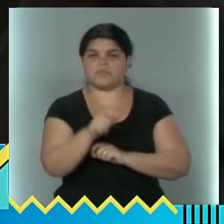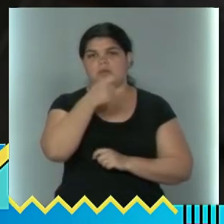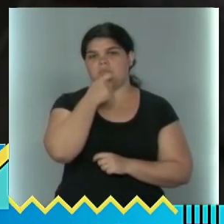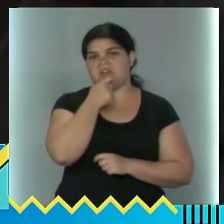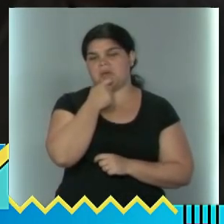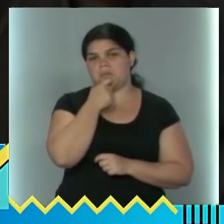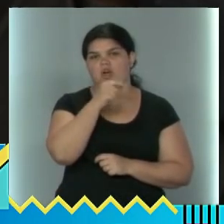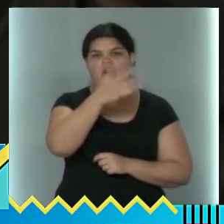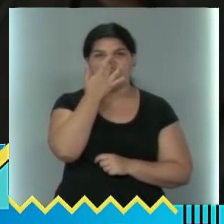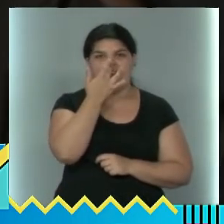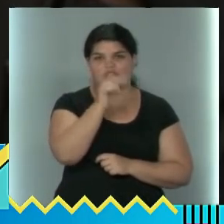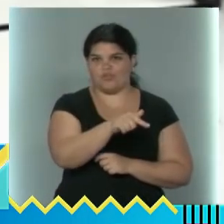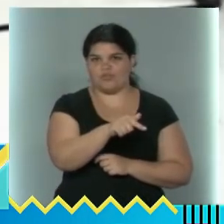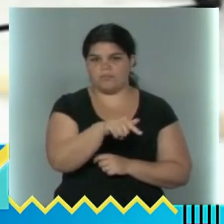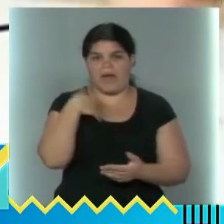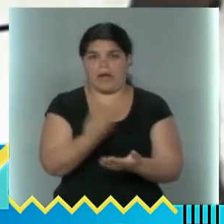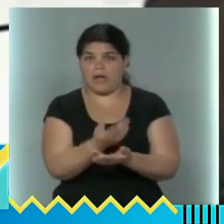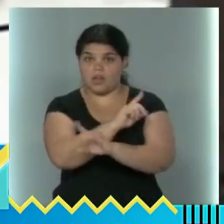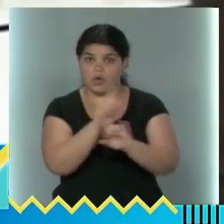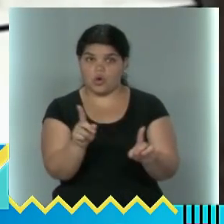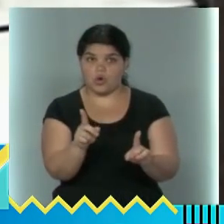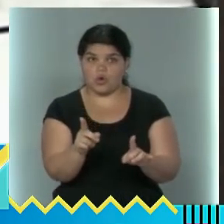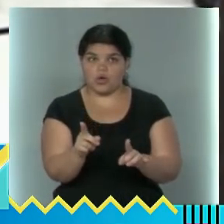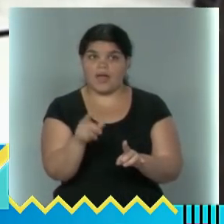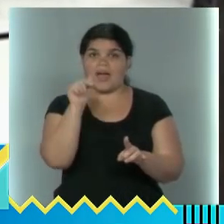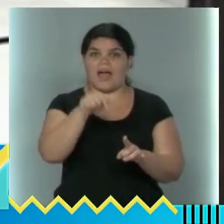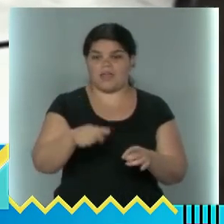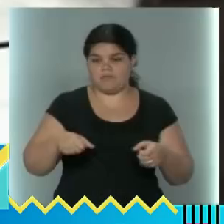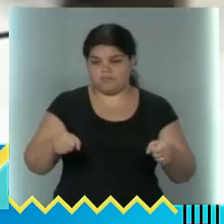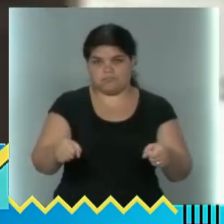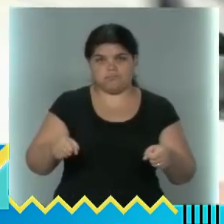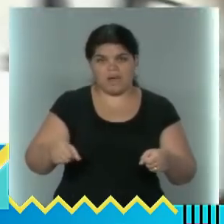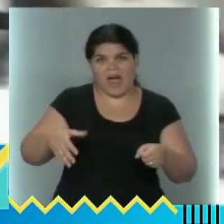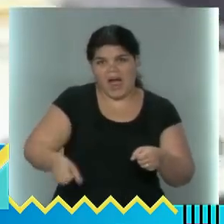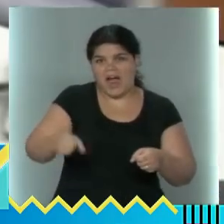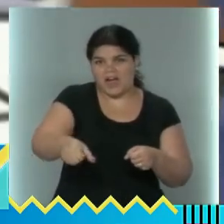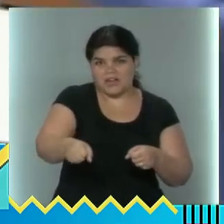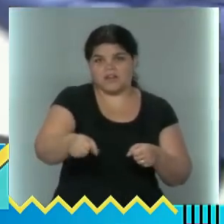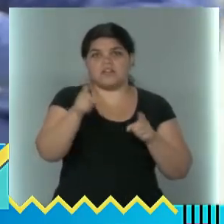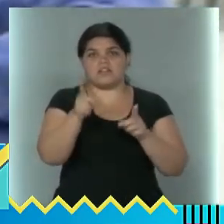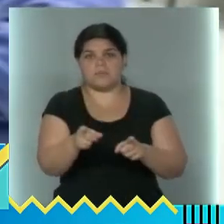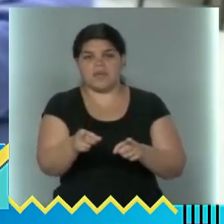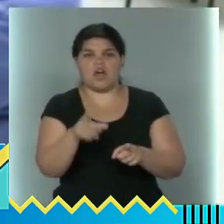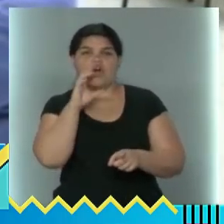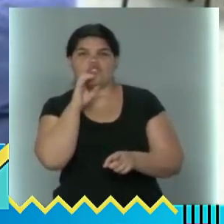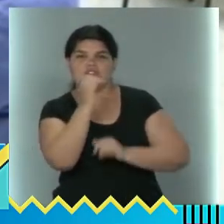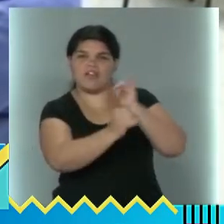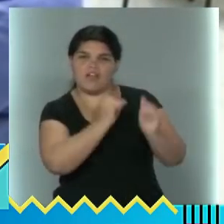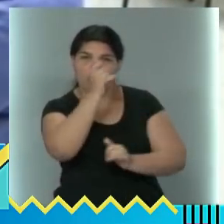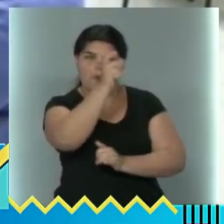el baño, por ejemplo, para evitar una caída, utilizar barandas, darles consejos al paciente de